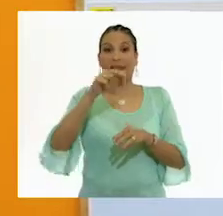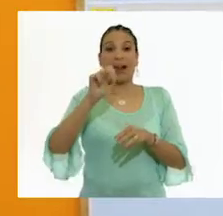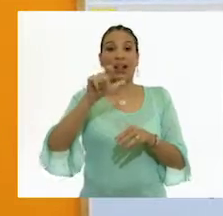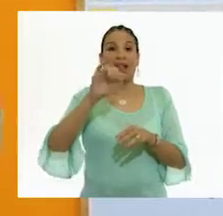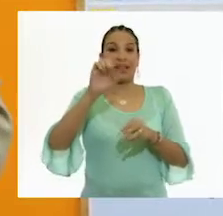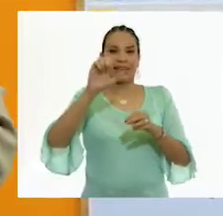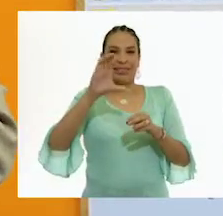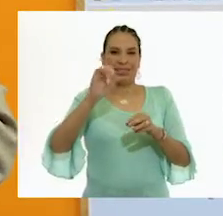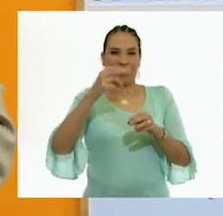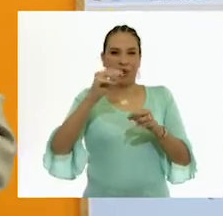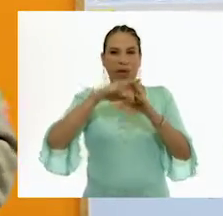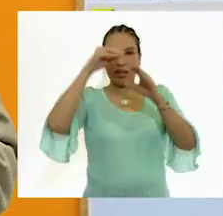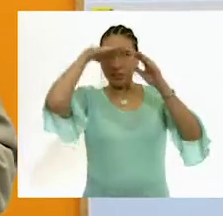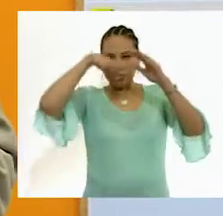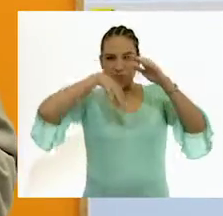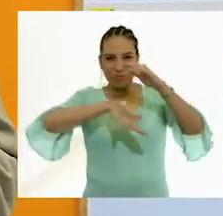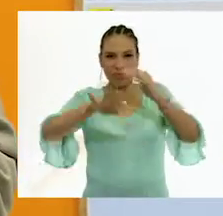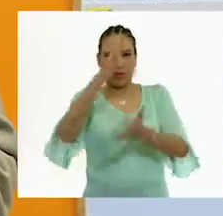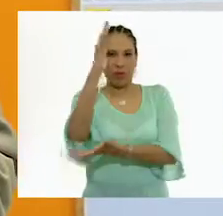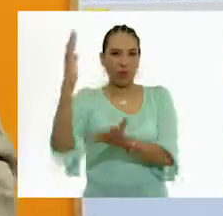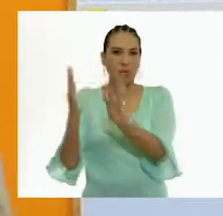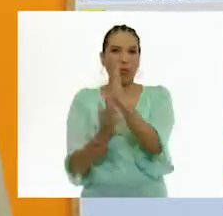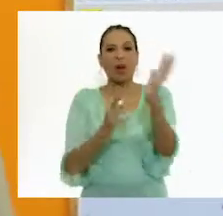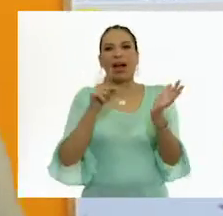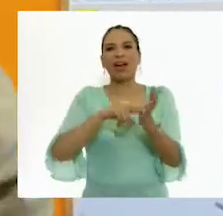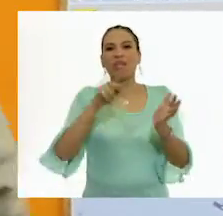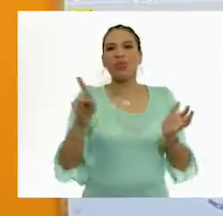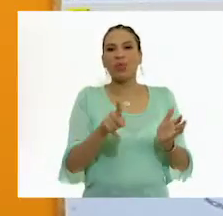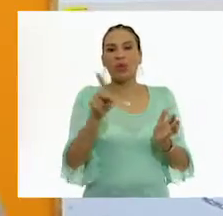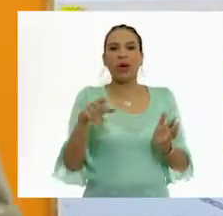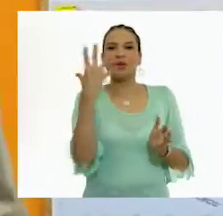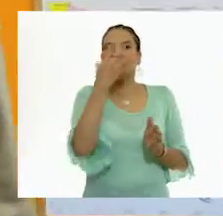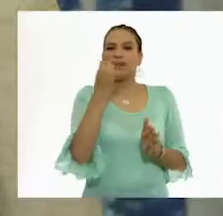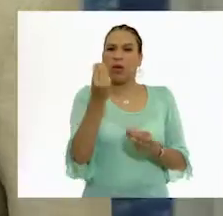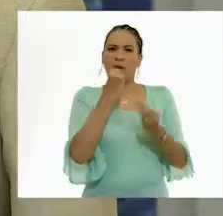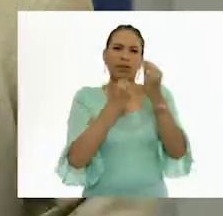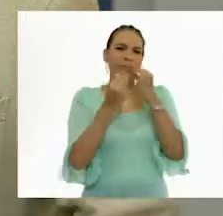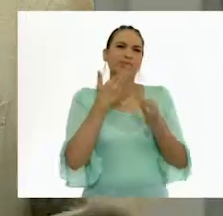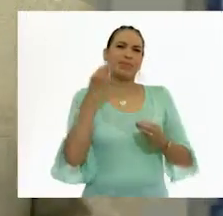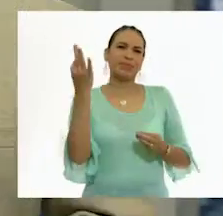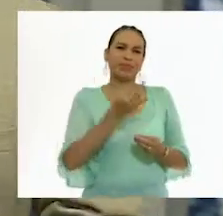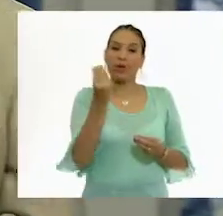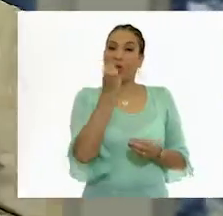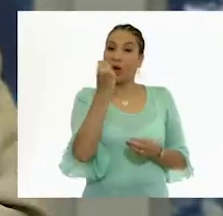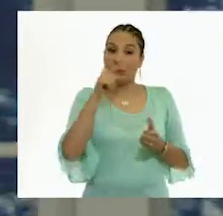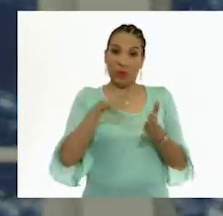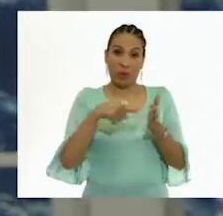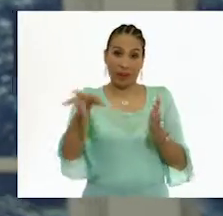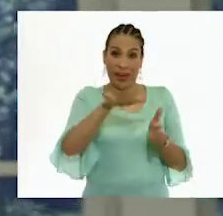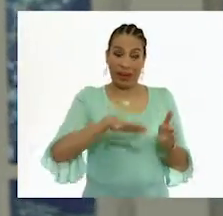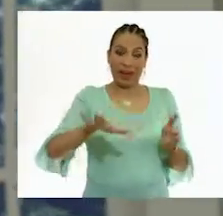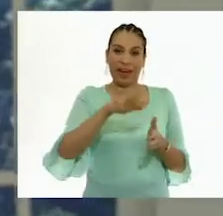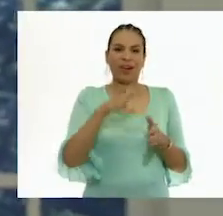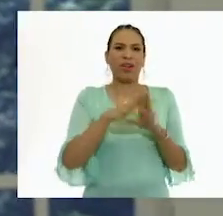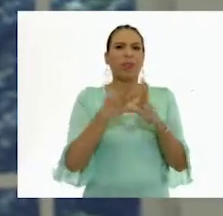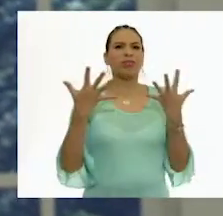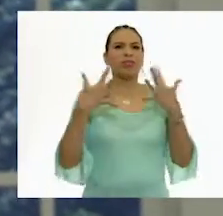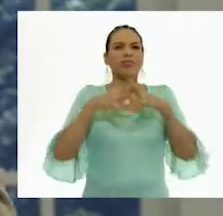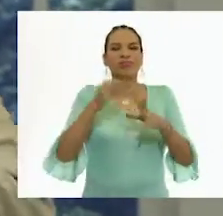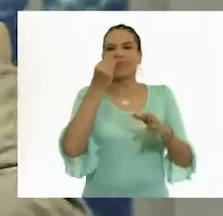solo tiene minas y bosques, en este pueblo mágico se come muy bien. La gastronomía de la región es una mezcla